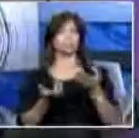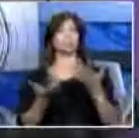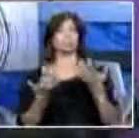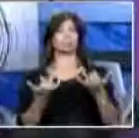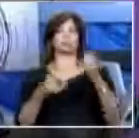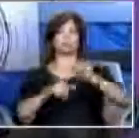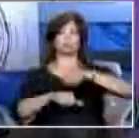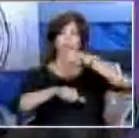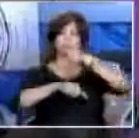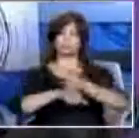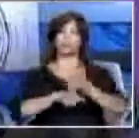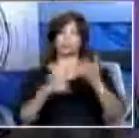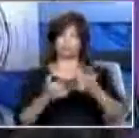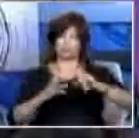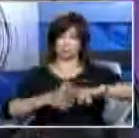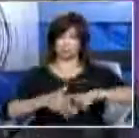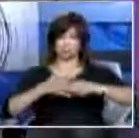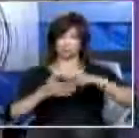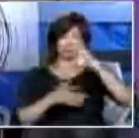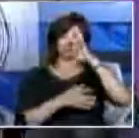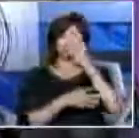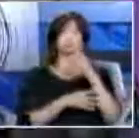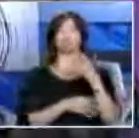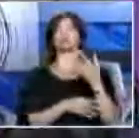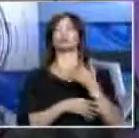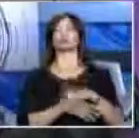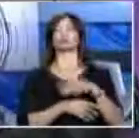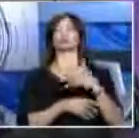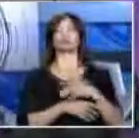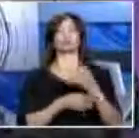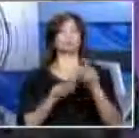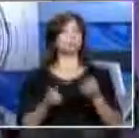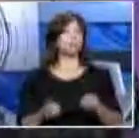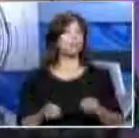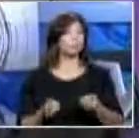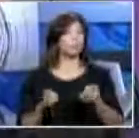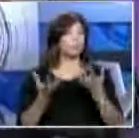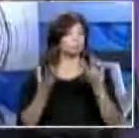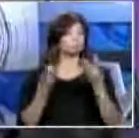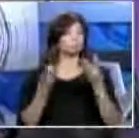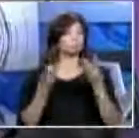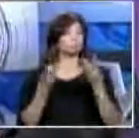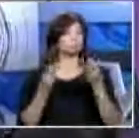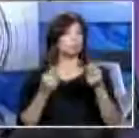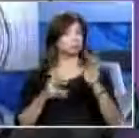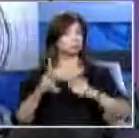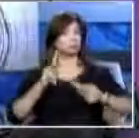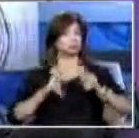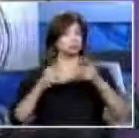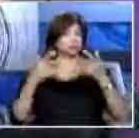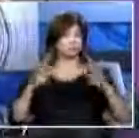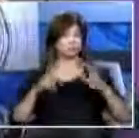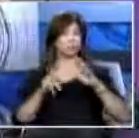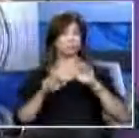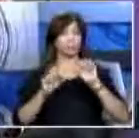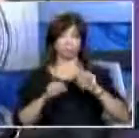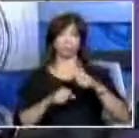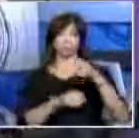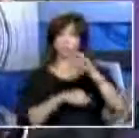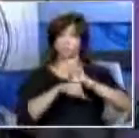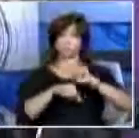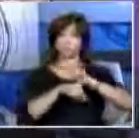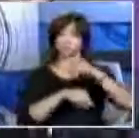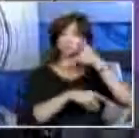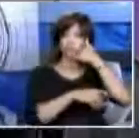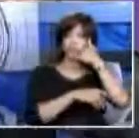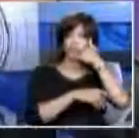consolidado en la república dominicana es impresionante las estadísticas las que hemos tenido acceso usted puede con su celular debido